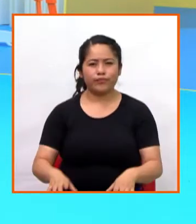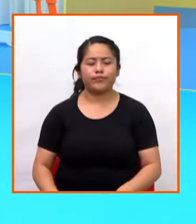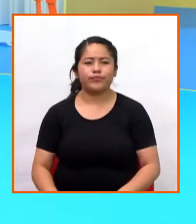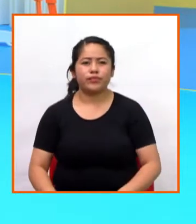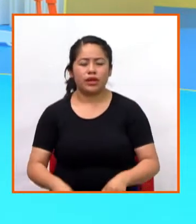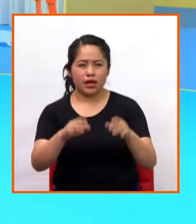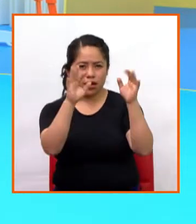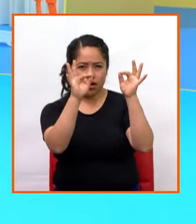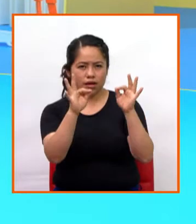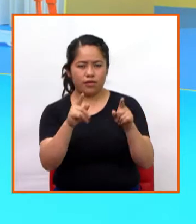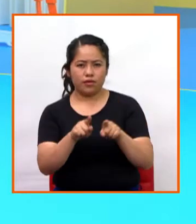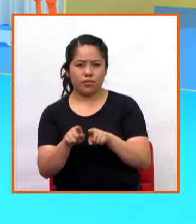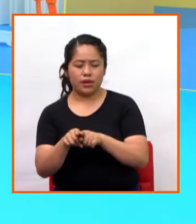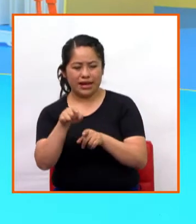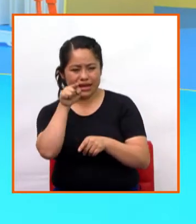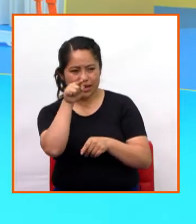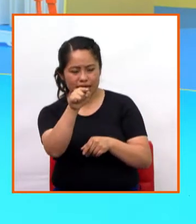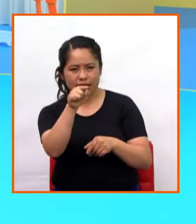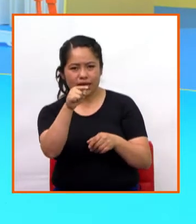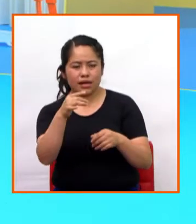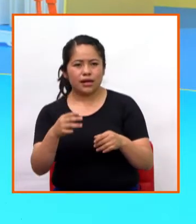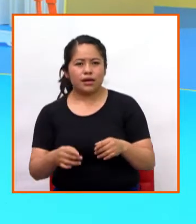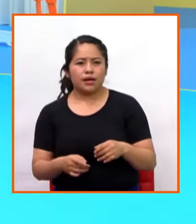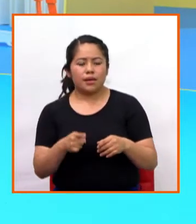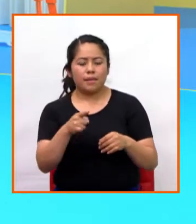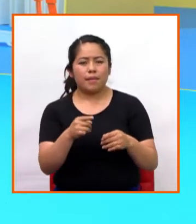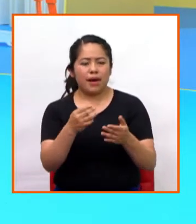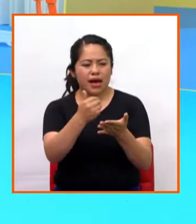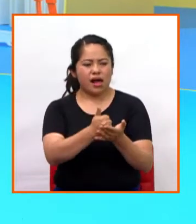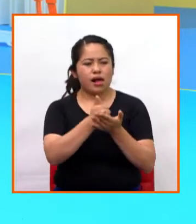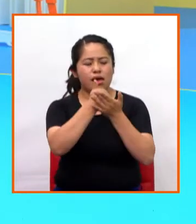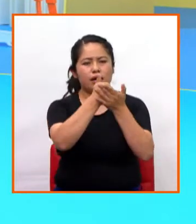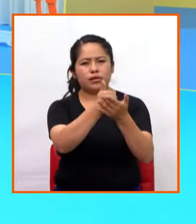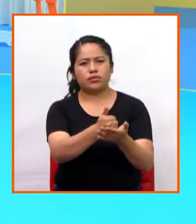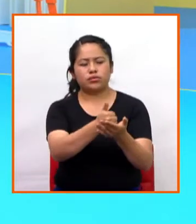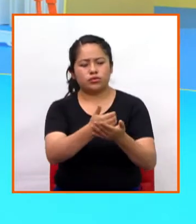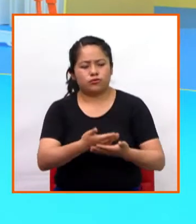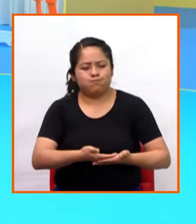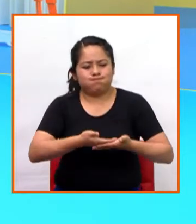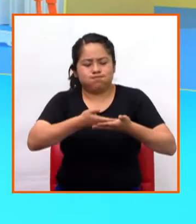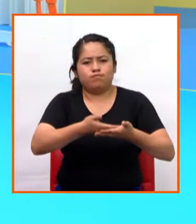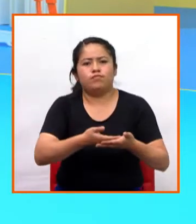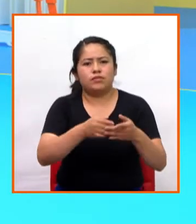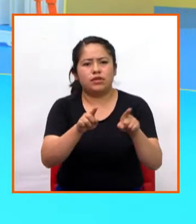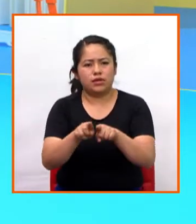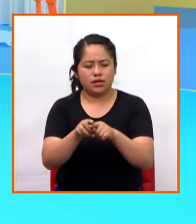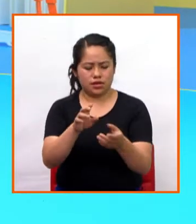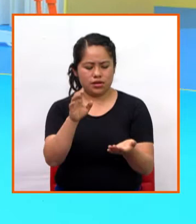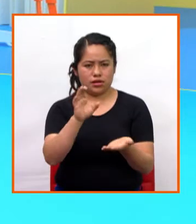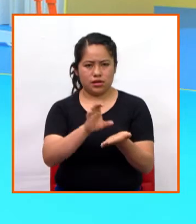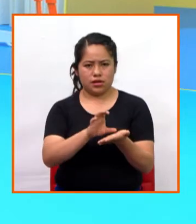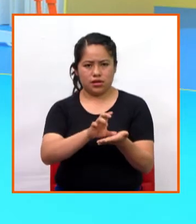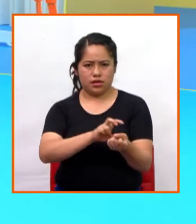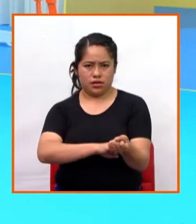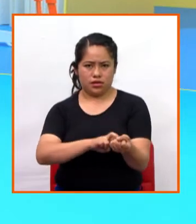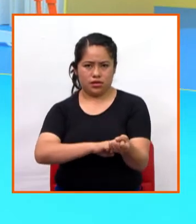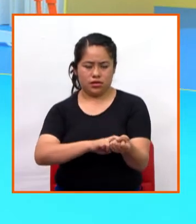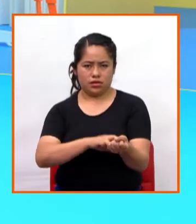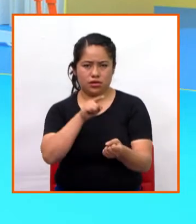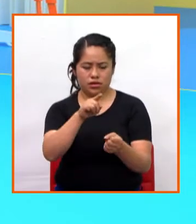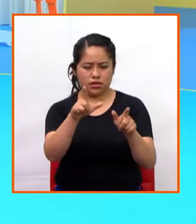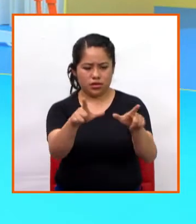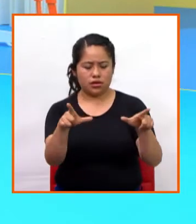de soporte a las neuronas, es decir, va a agarrar físicamente a las neuronas y permitir que se encuentren en un lugar